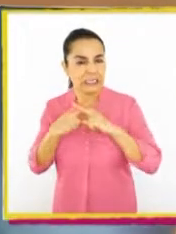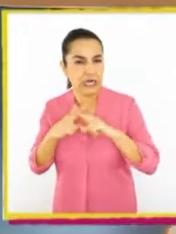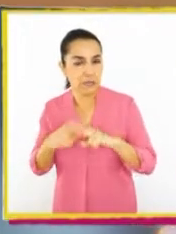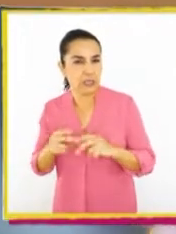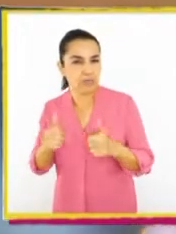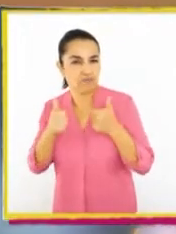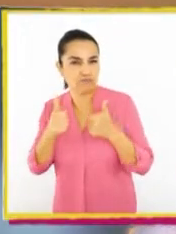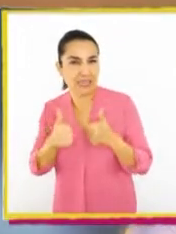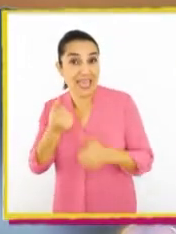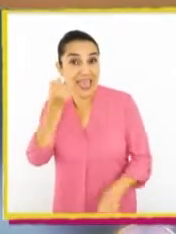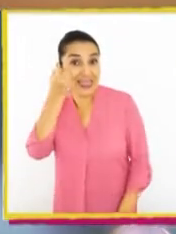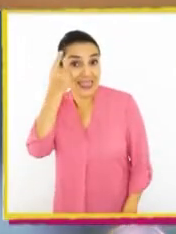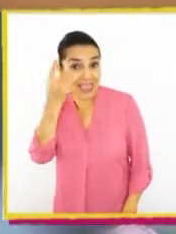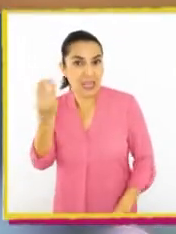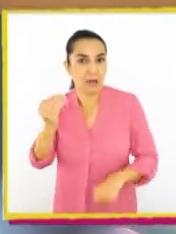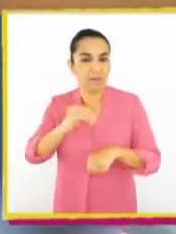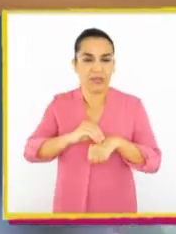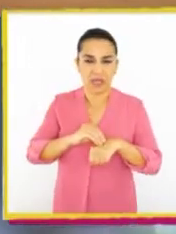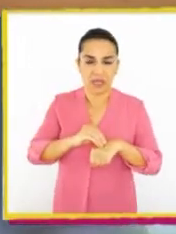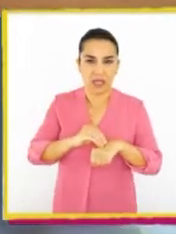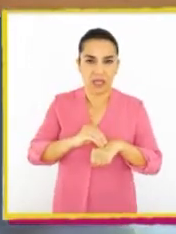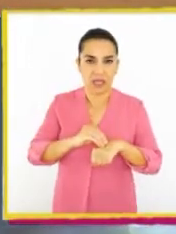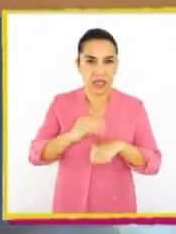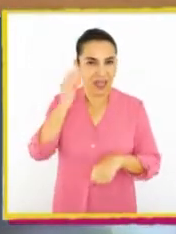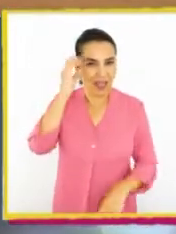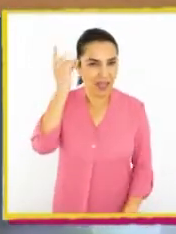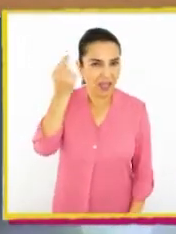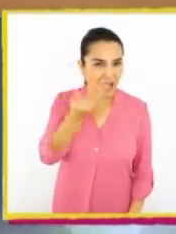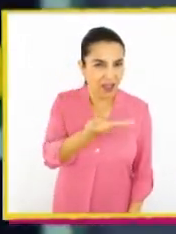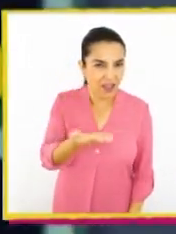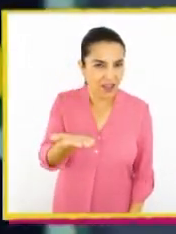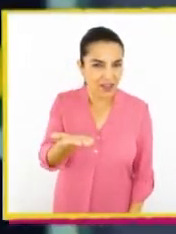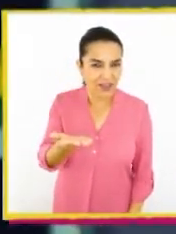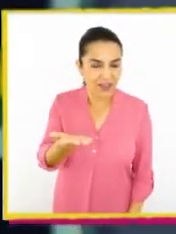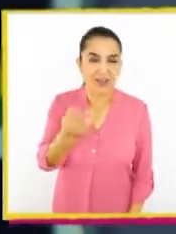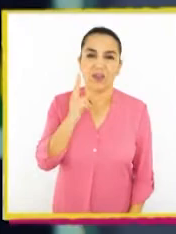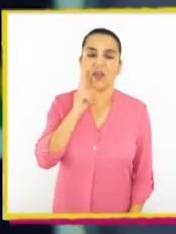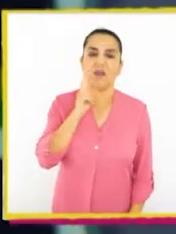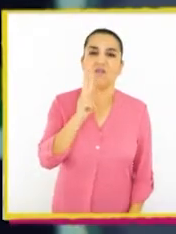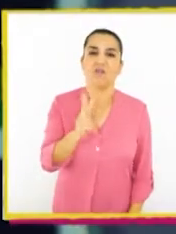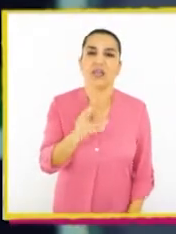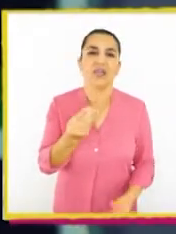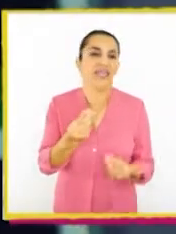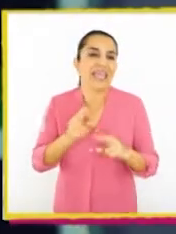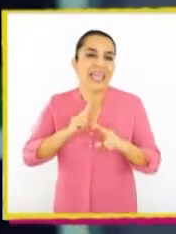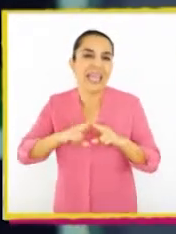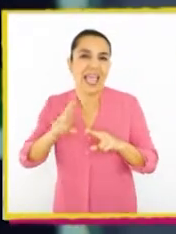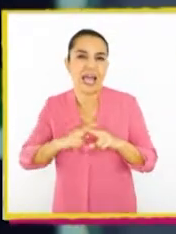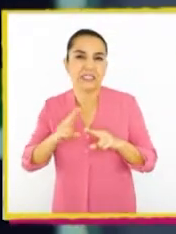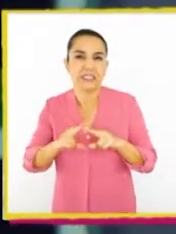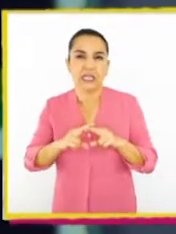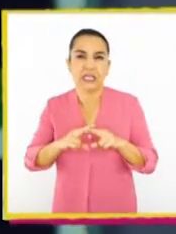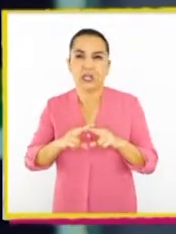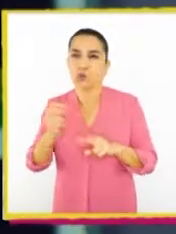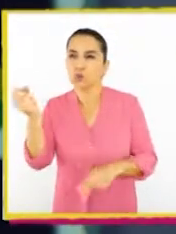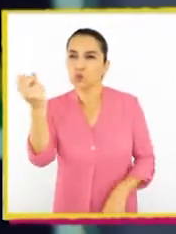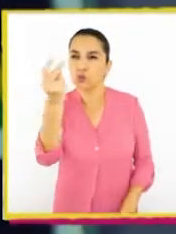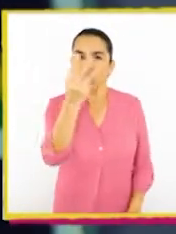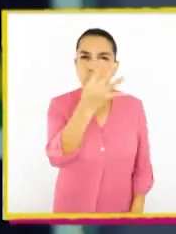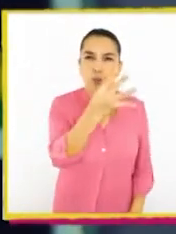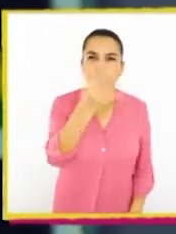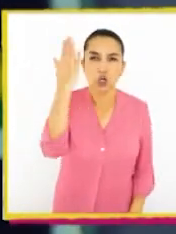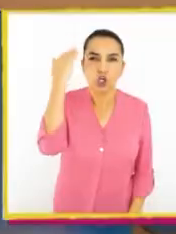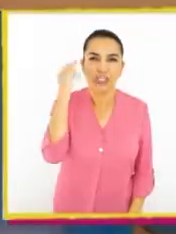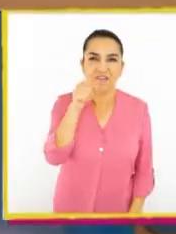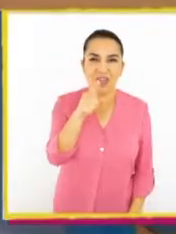una herramienta ideal para descifrar pistas. ¿Se les ocurre cuál es? A ver, ¿qué operación tiene una incógnita por descubrir?